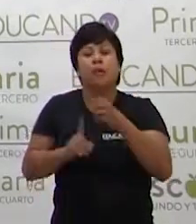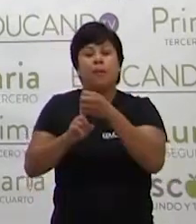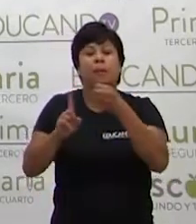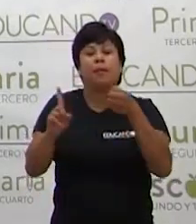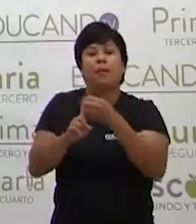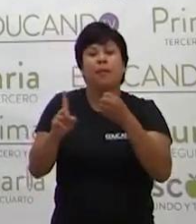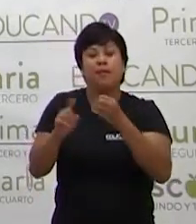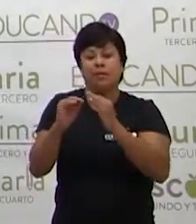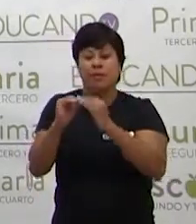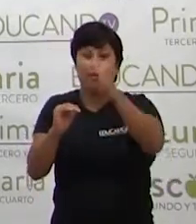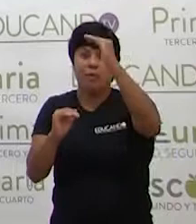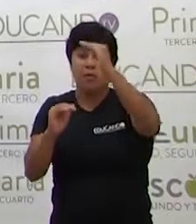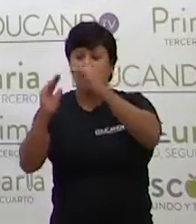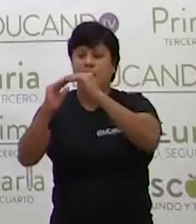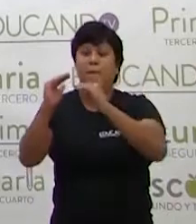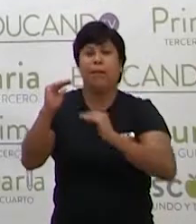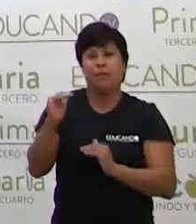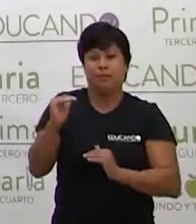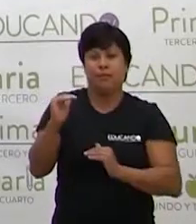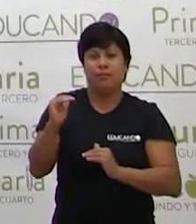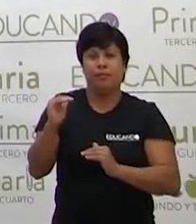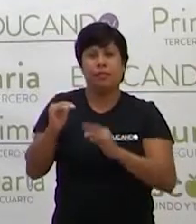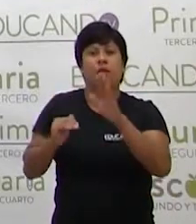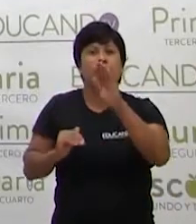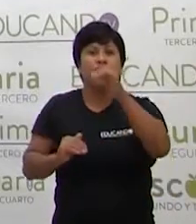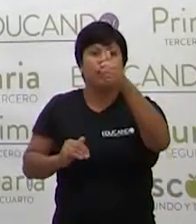de mayor a menor.